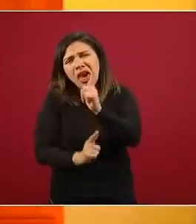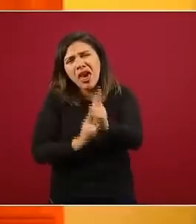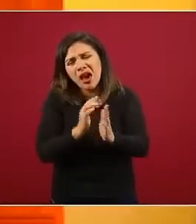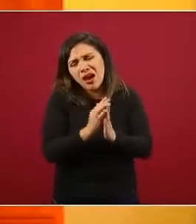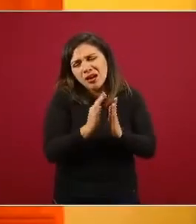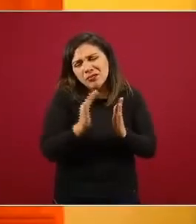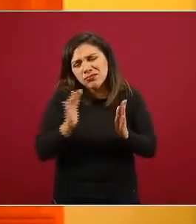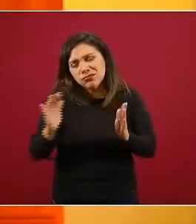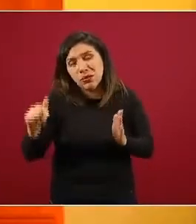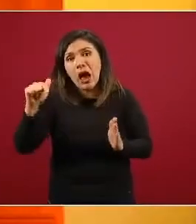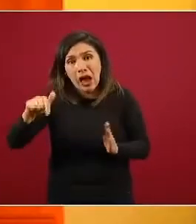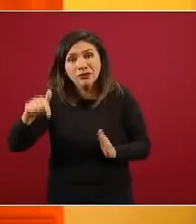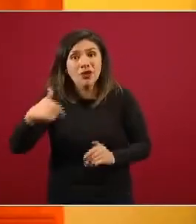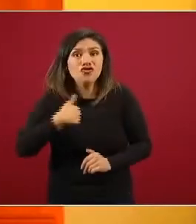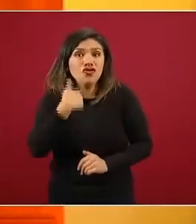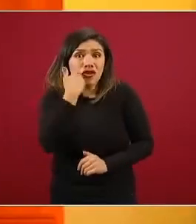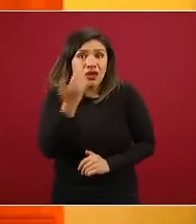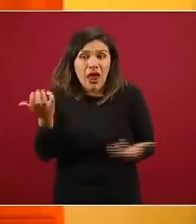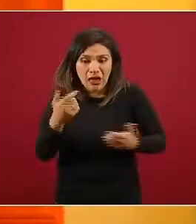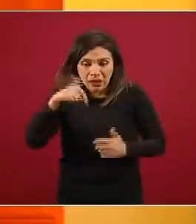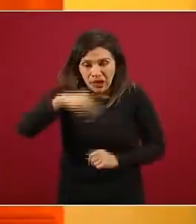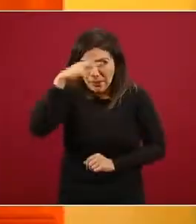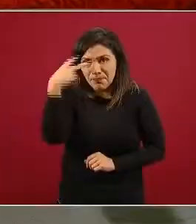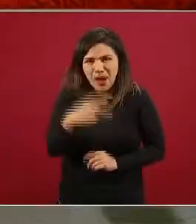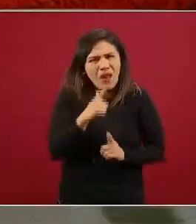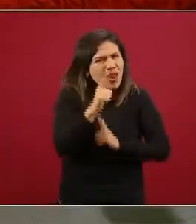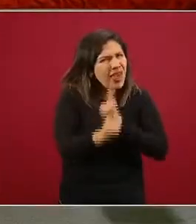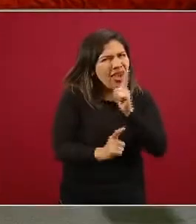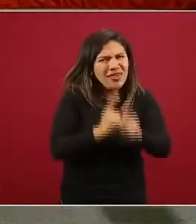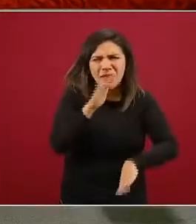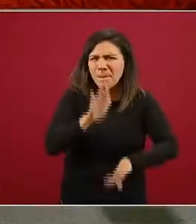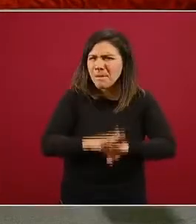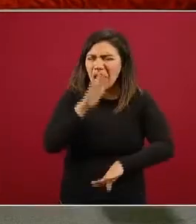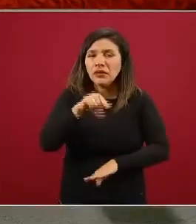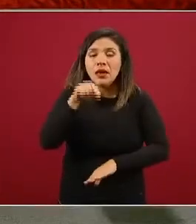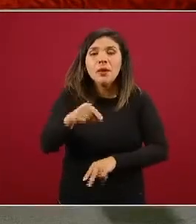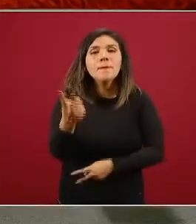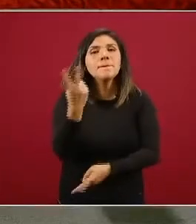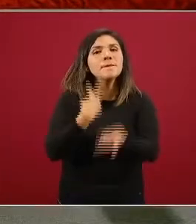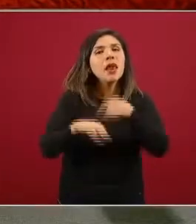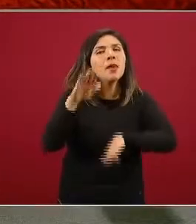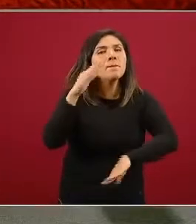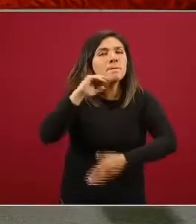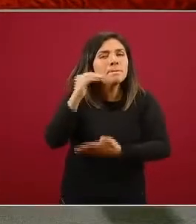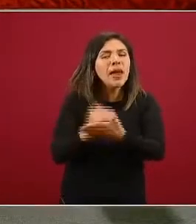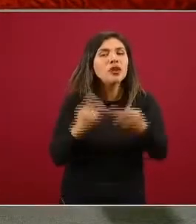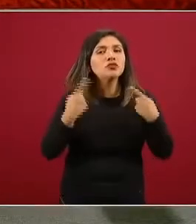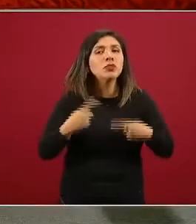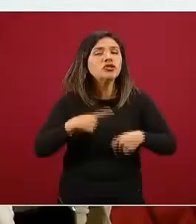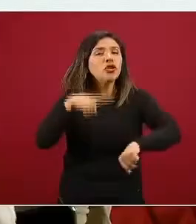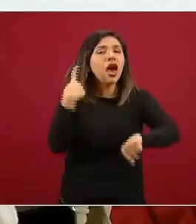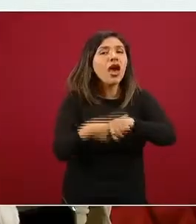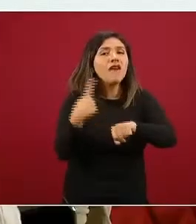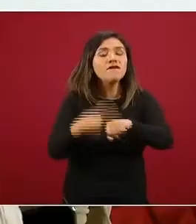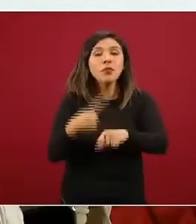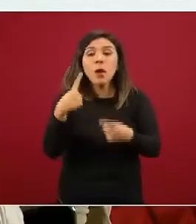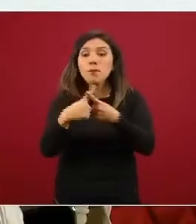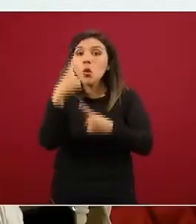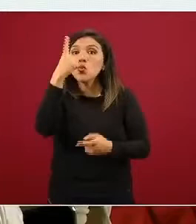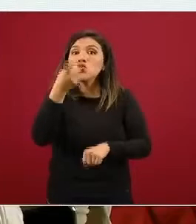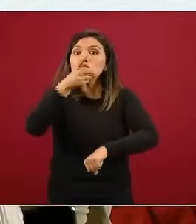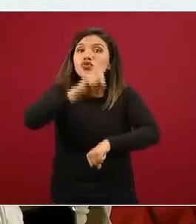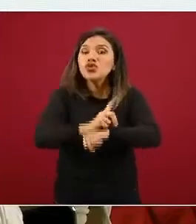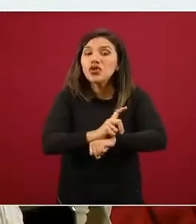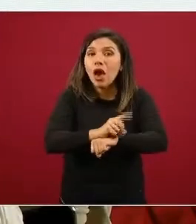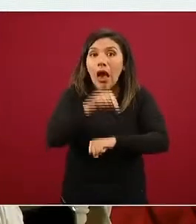que fue el objetivo que trazamos en México, logramos tener menor cantidad de personas enfermas por día,